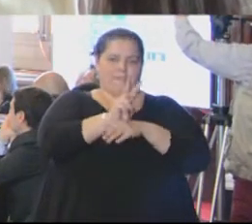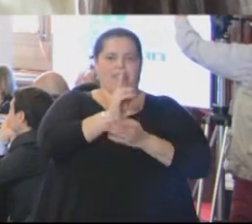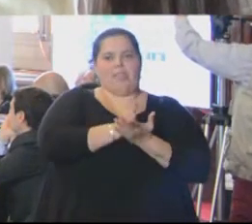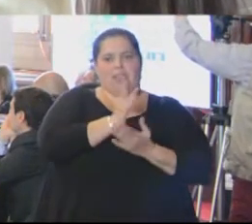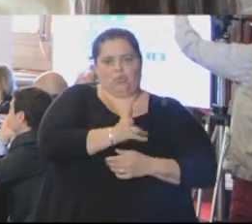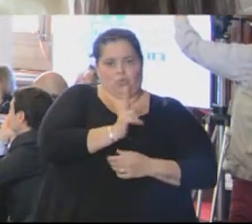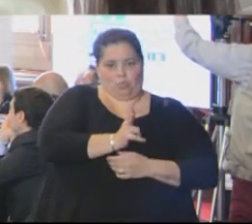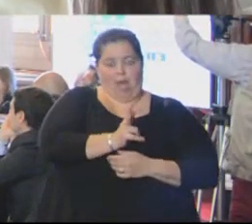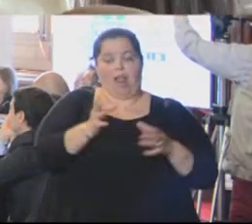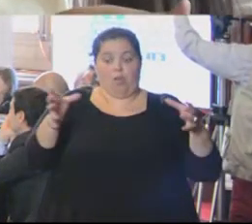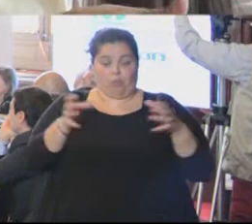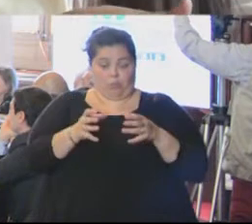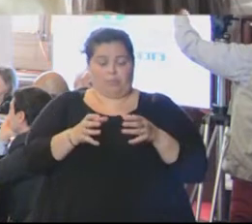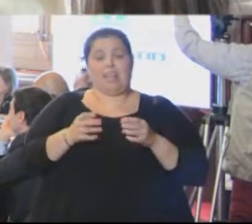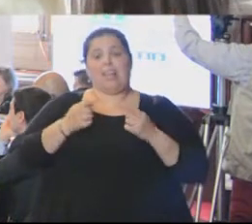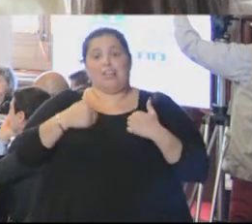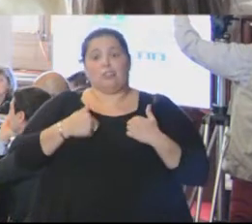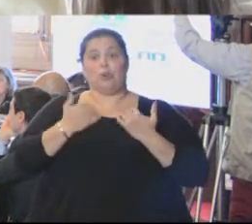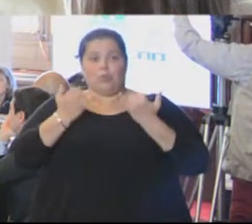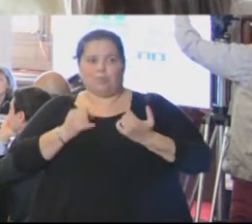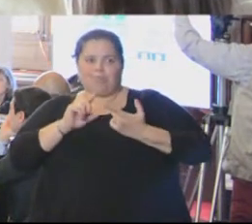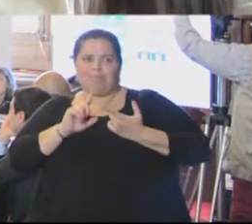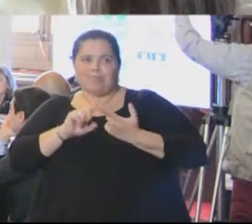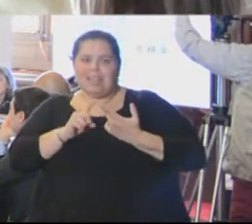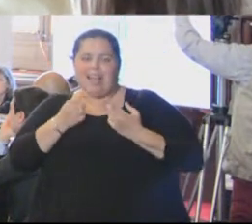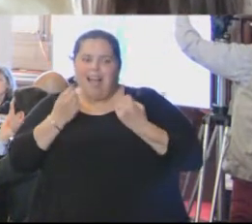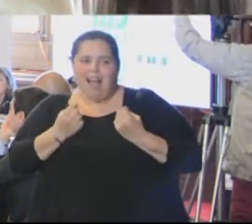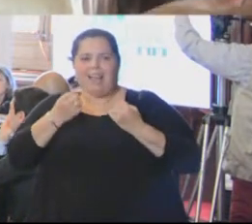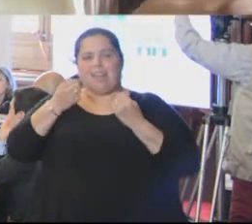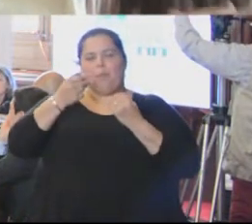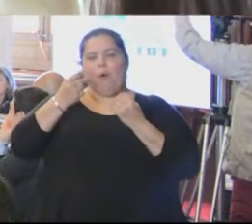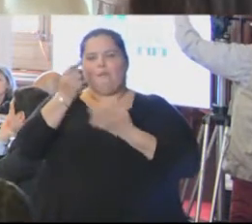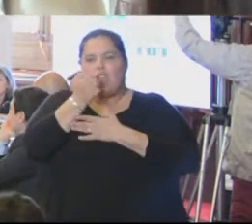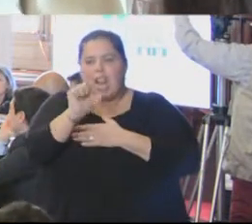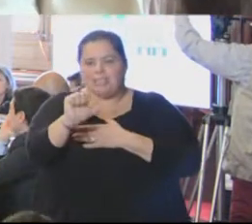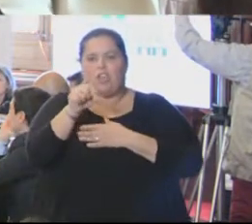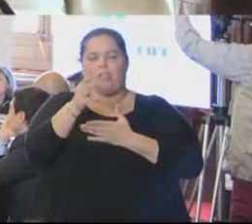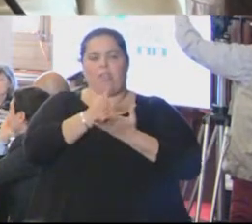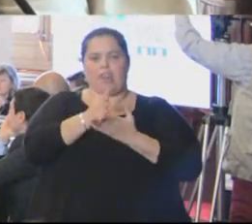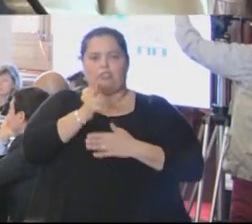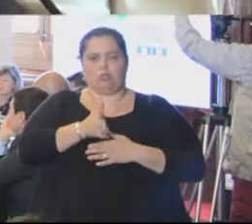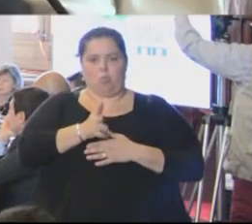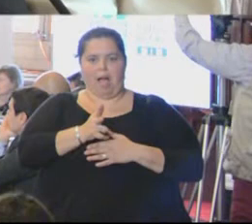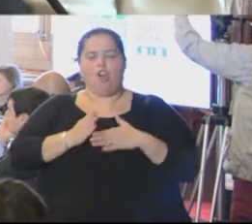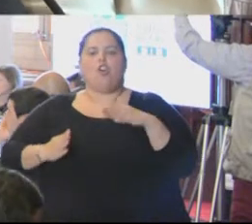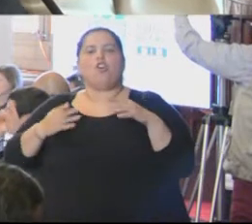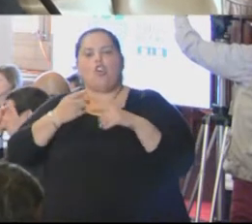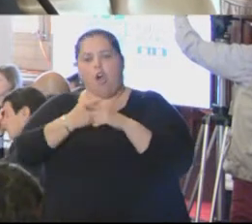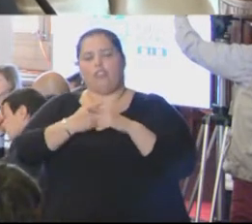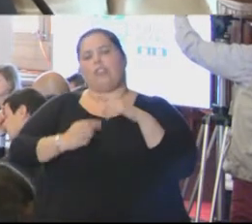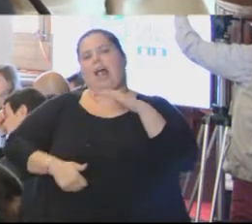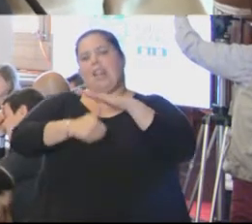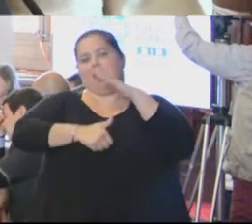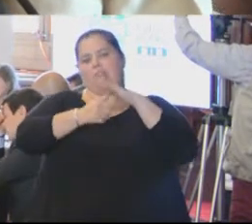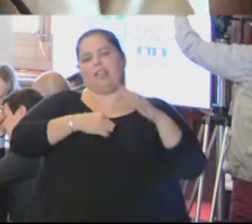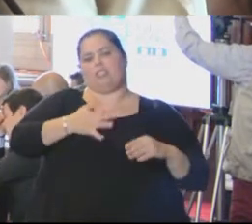lo que para nosotros es sistematicidad, en la violación de derechos humanos en contra de líderes sociales y defensores de derechos